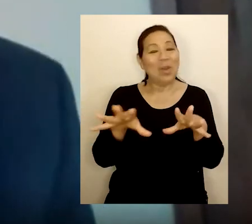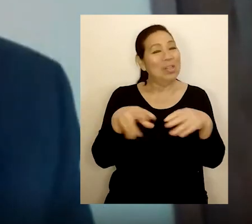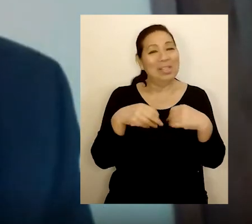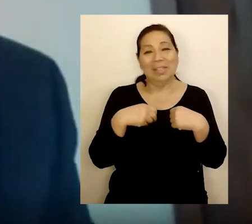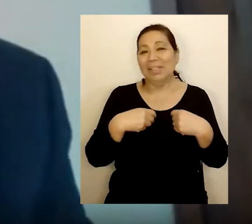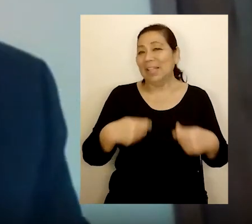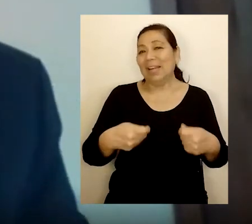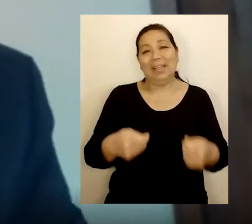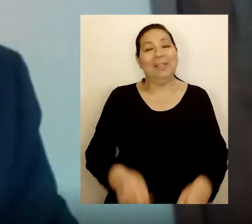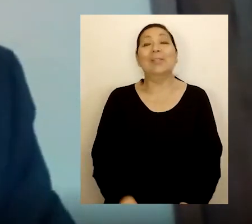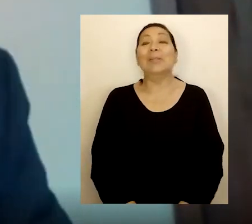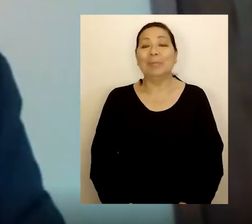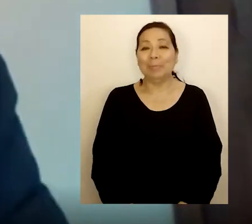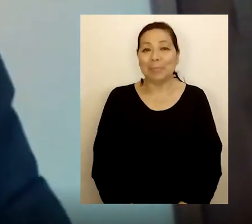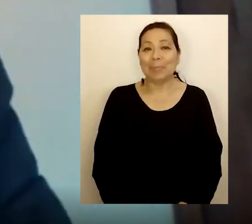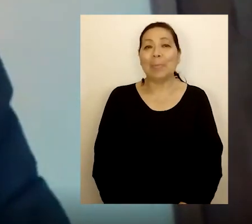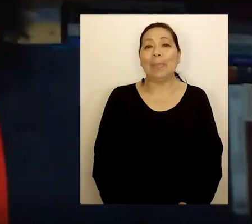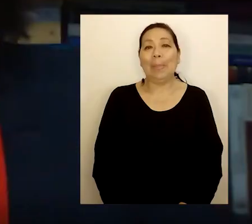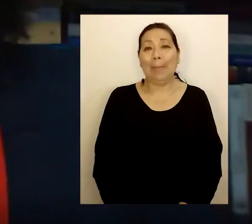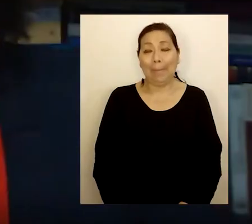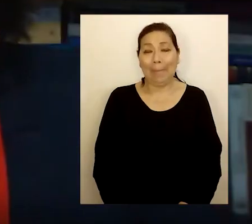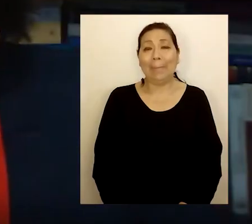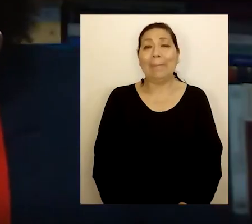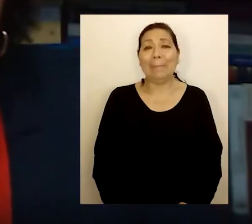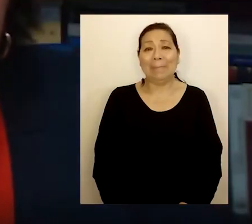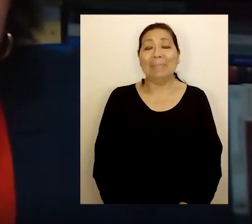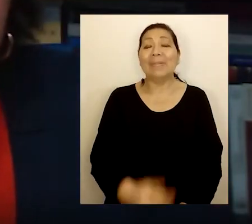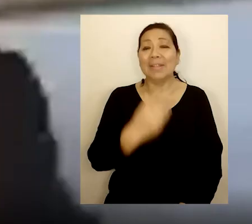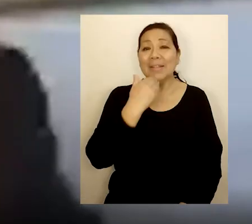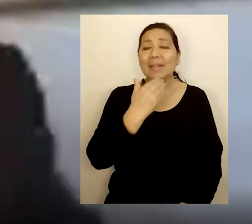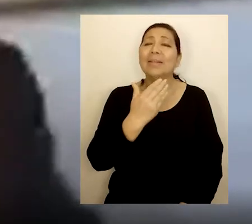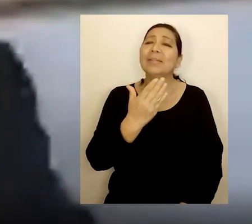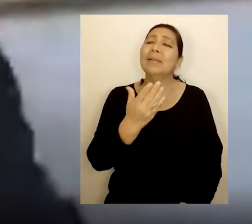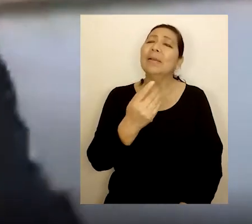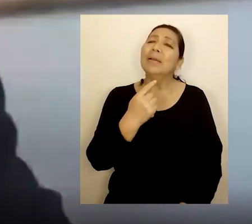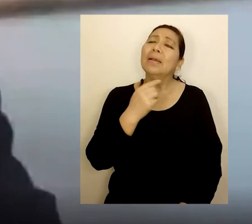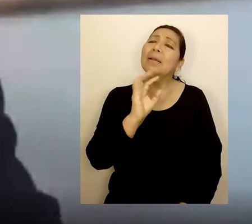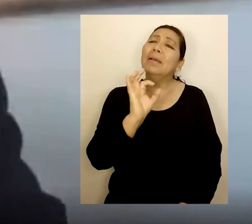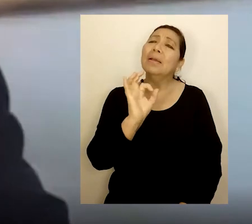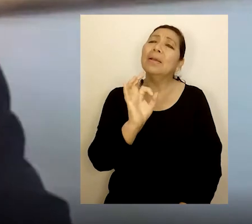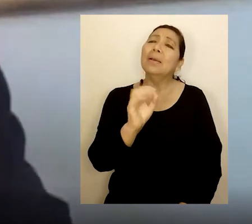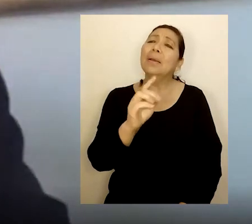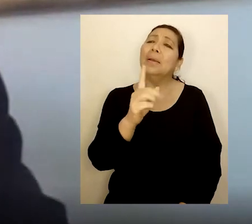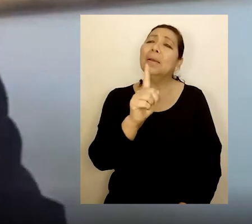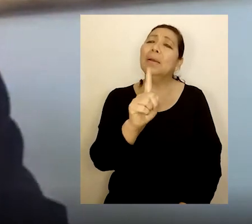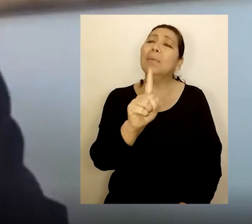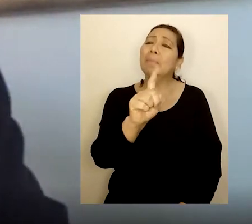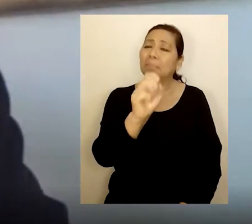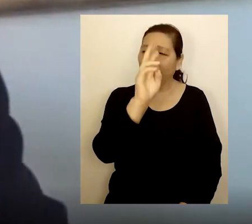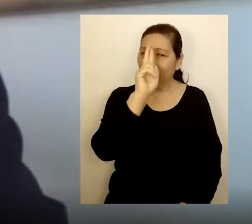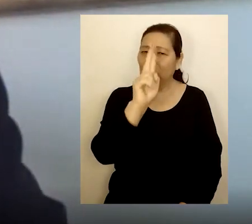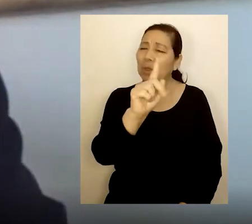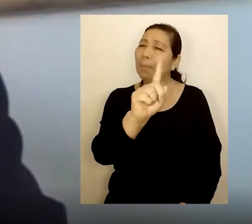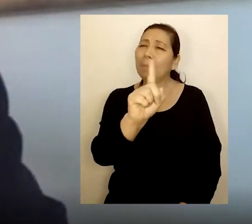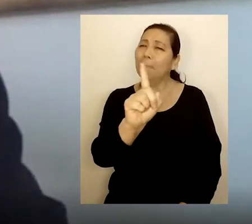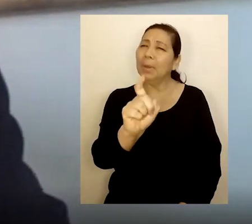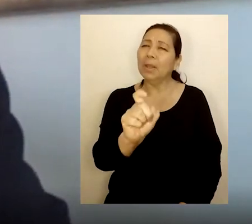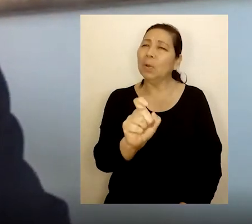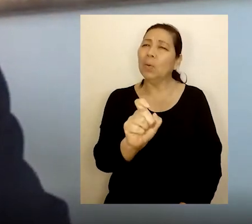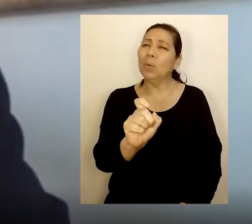acepta el gasto. Muy bien. Gracias. Perdón, quería hacer, presidenta, con su venia, una